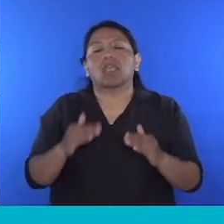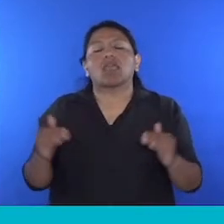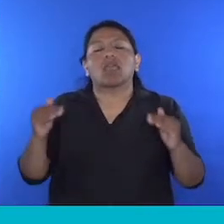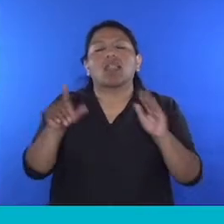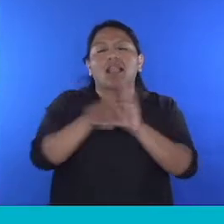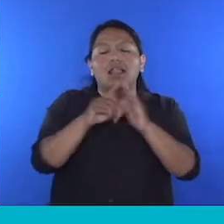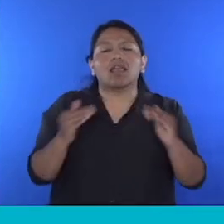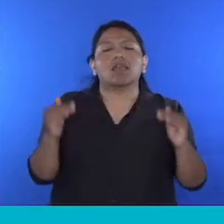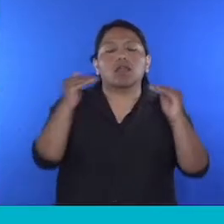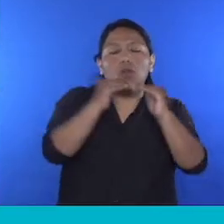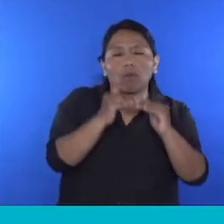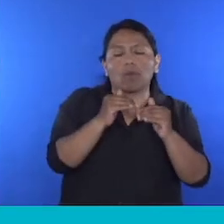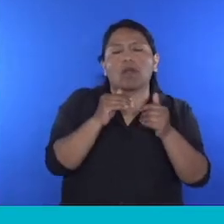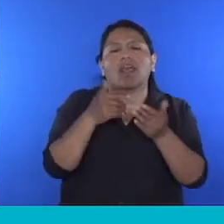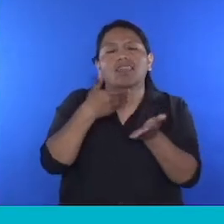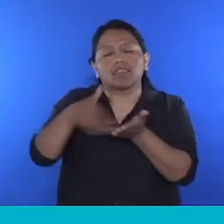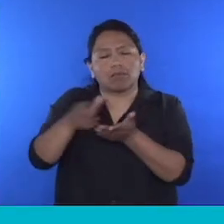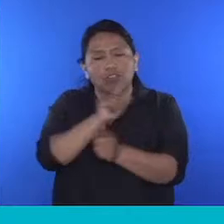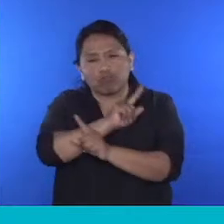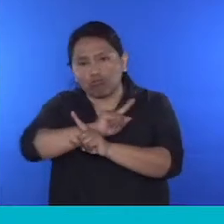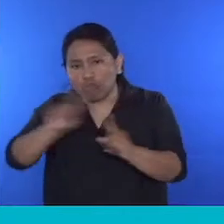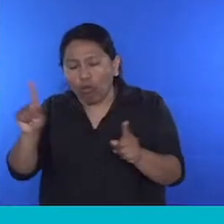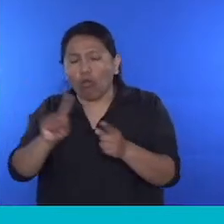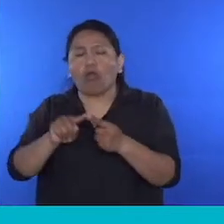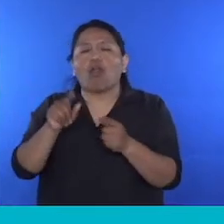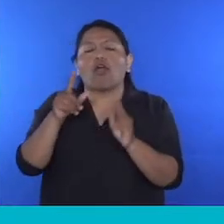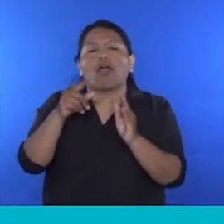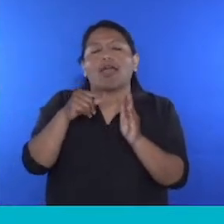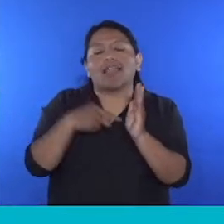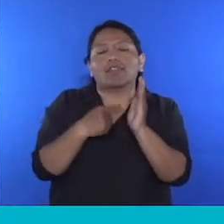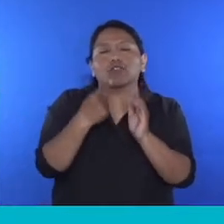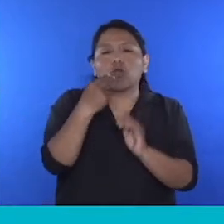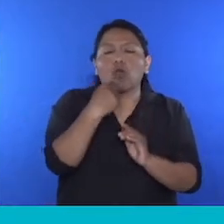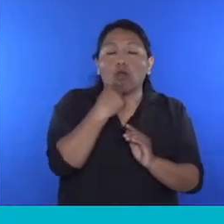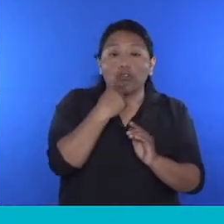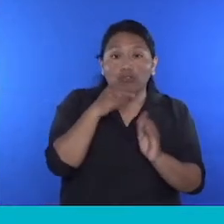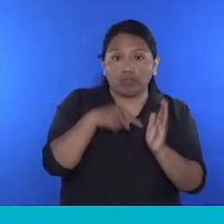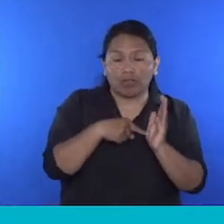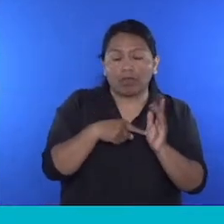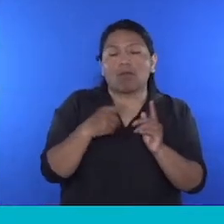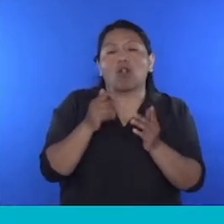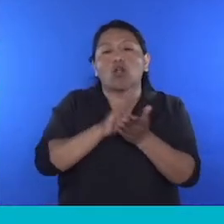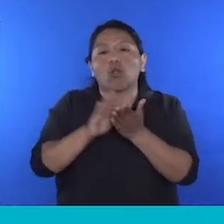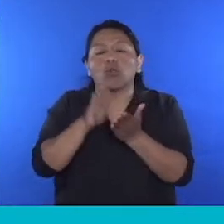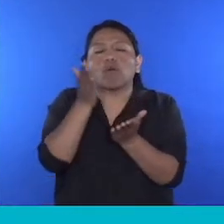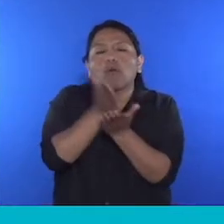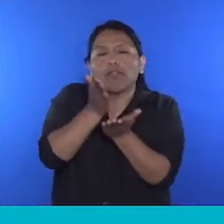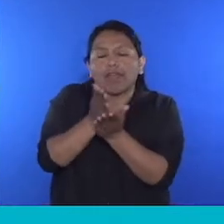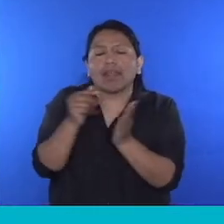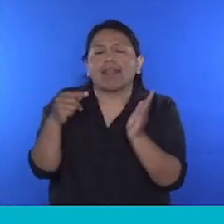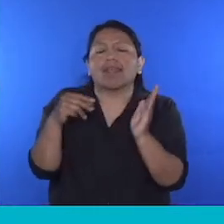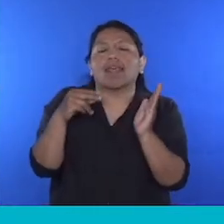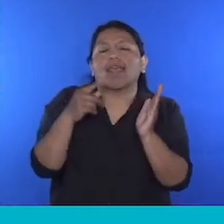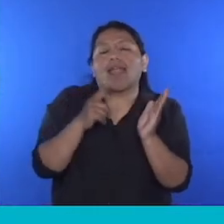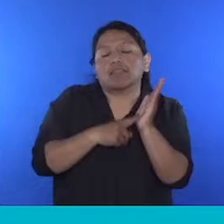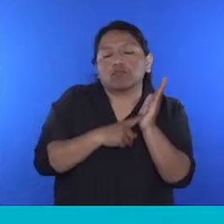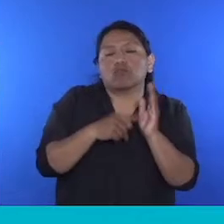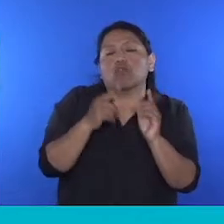la ley y la no discriminación del artículo 11, los nuevos derechos del artículo